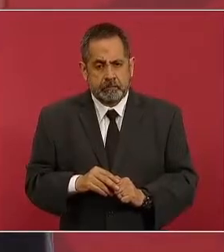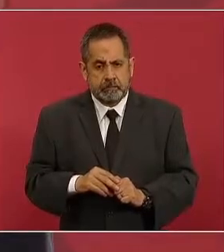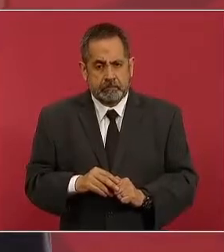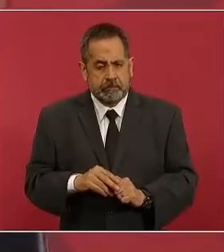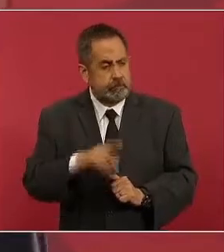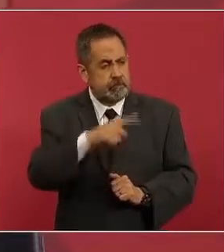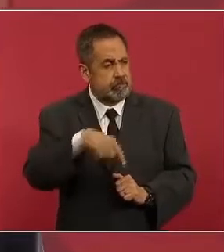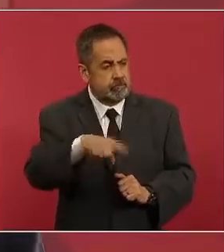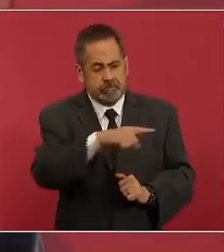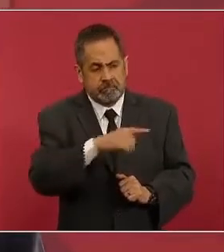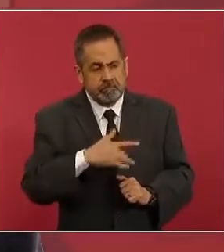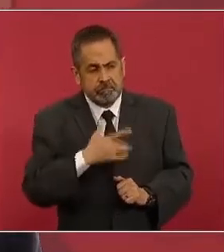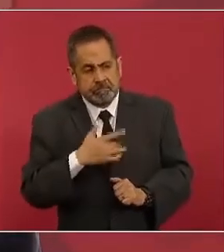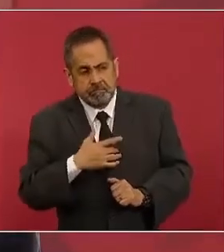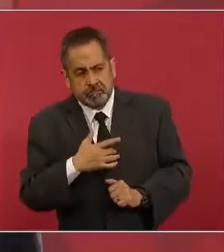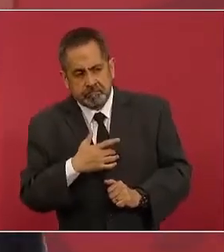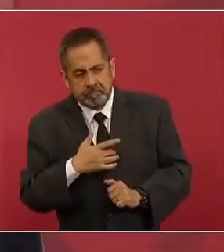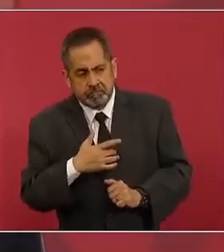sintieron